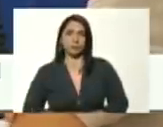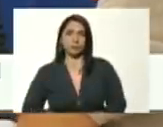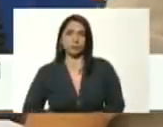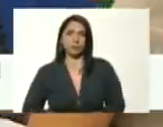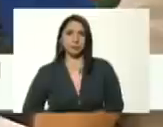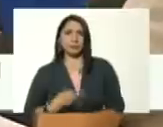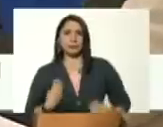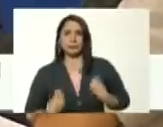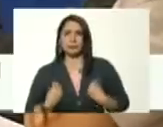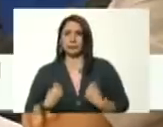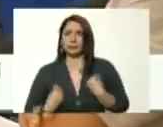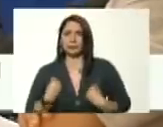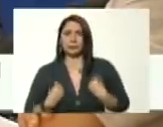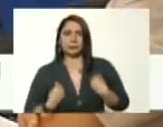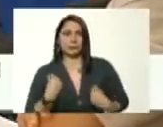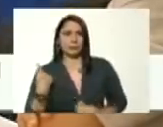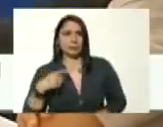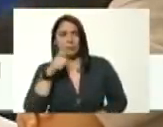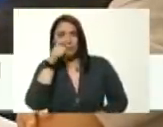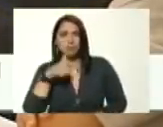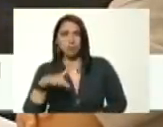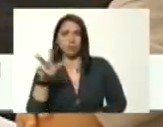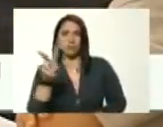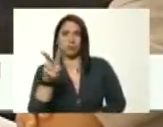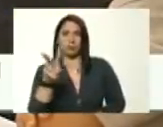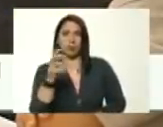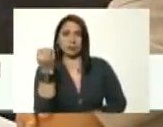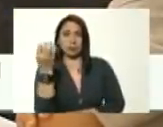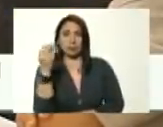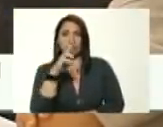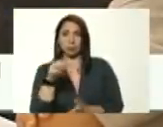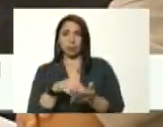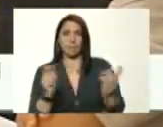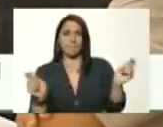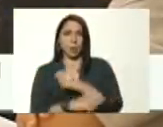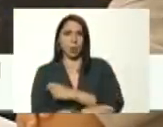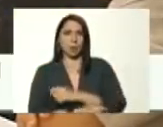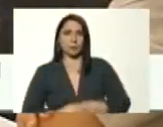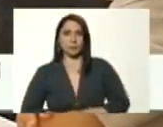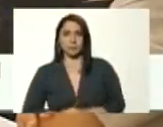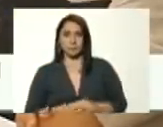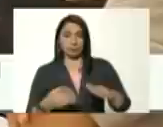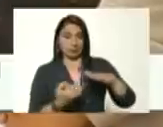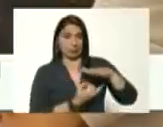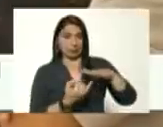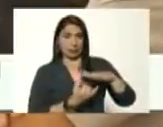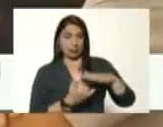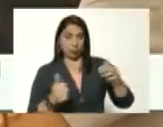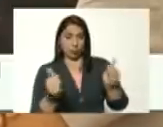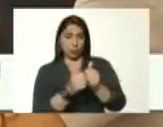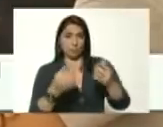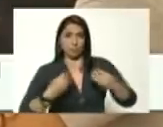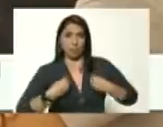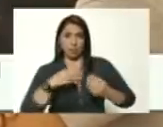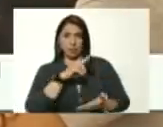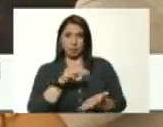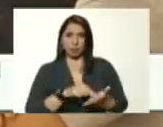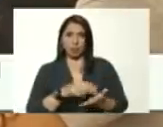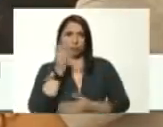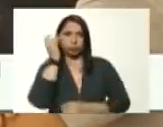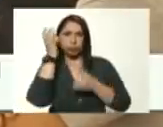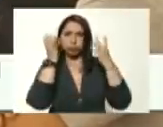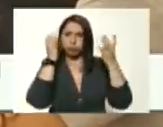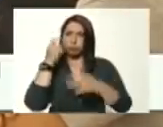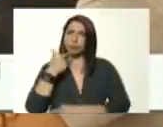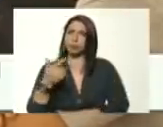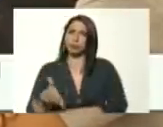la angustia que tiene hoy el pueblo venezolano desde que la asamblea nacional se convierta en ese órgano de convivencia nacional que genere como